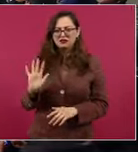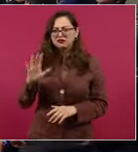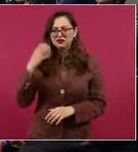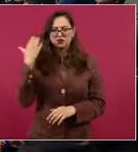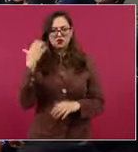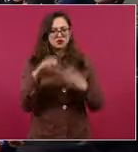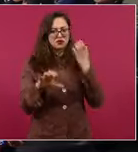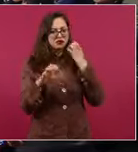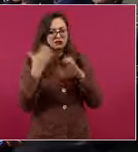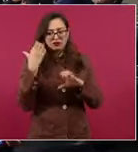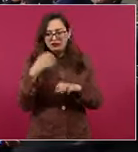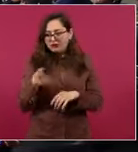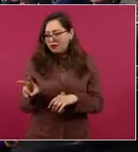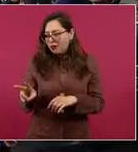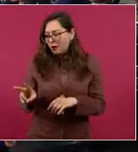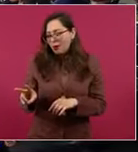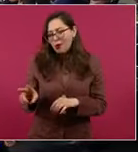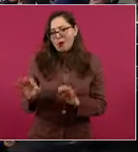geniales.